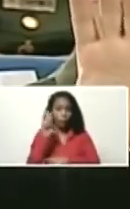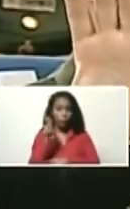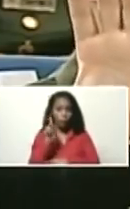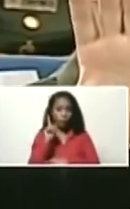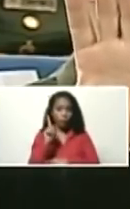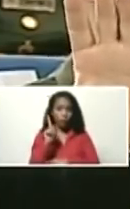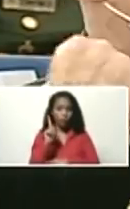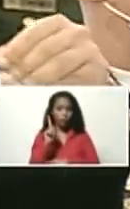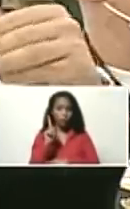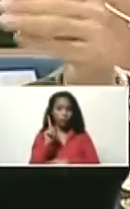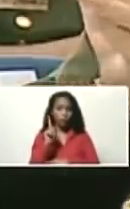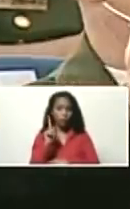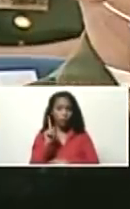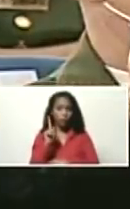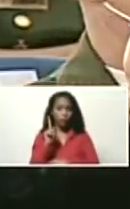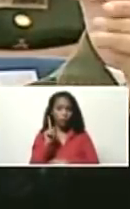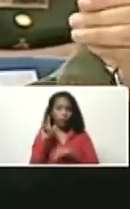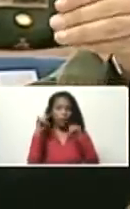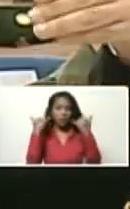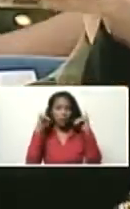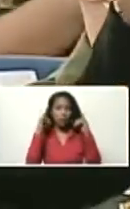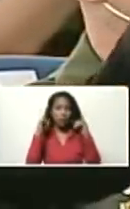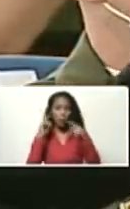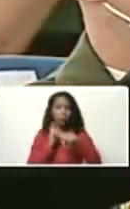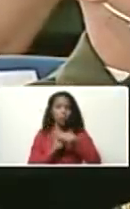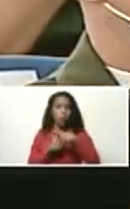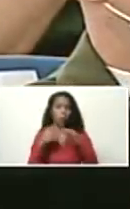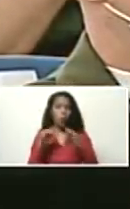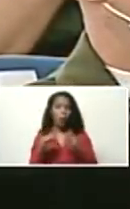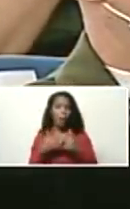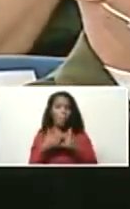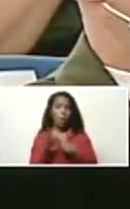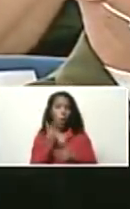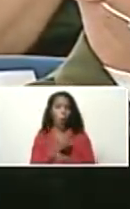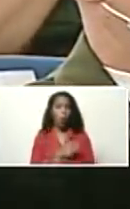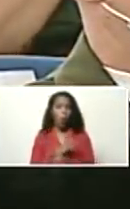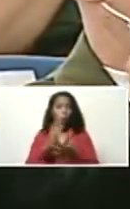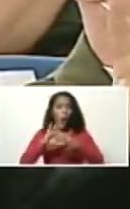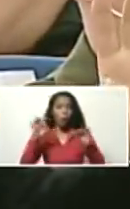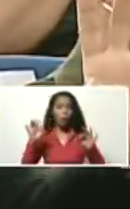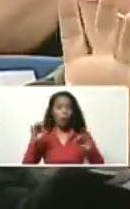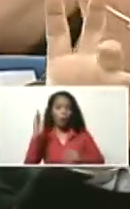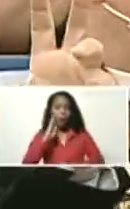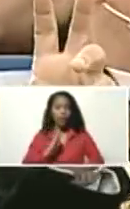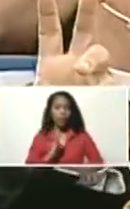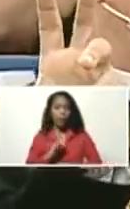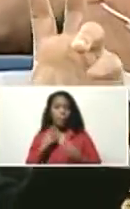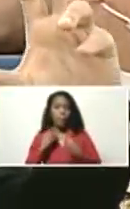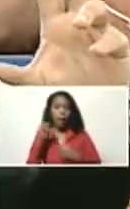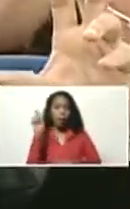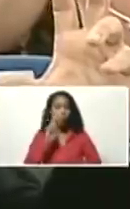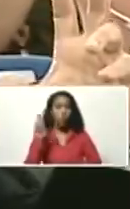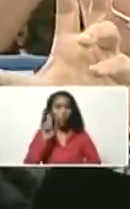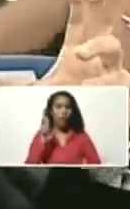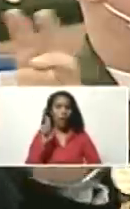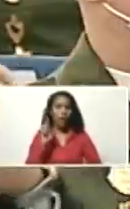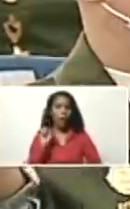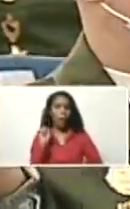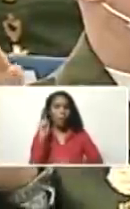una ceremonia normalmente positiva, como es la inauguración de los Juegos Olímpicos de Brasil, para utilizar el